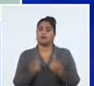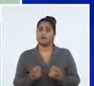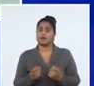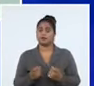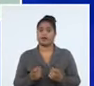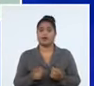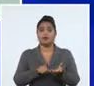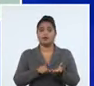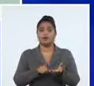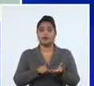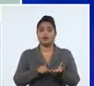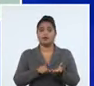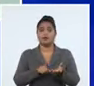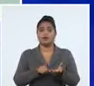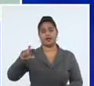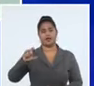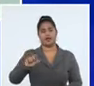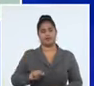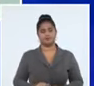que es la última.